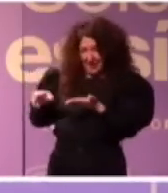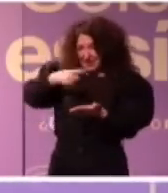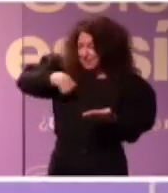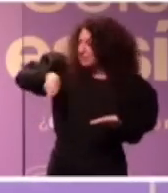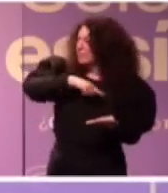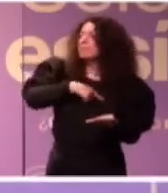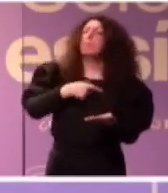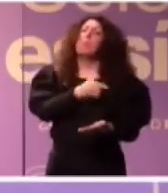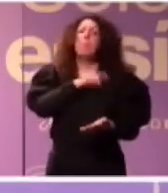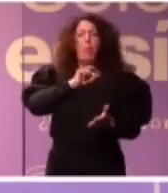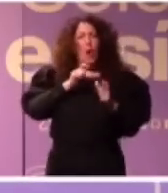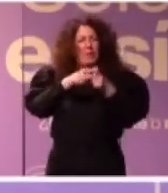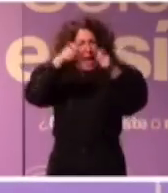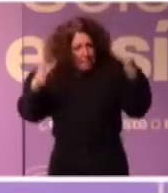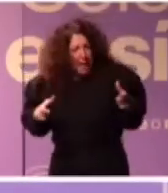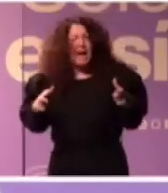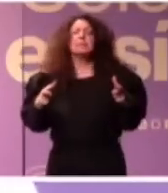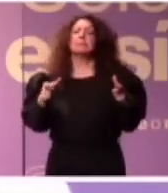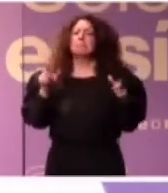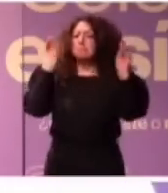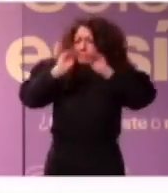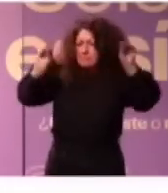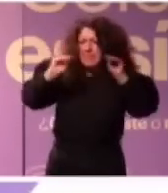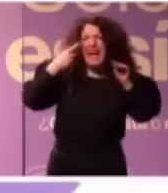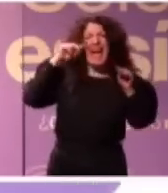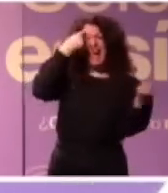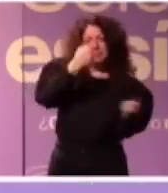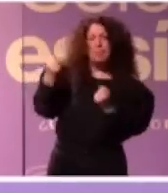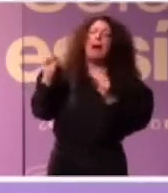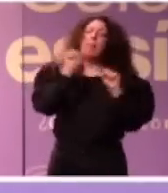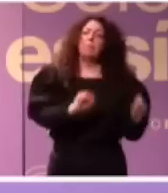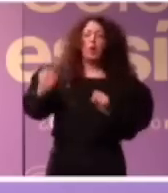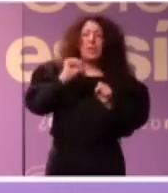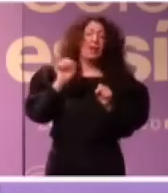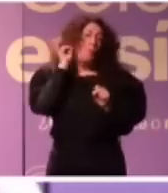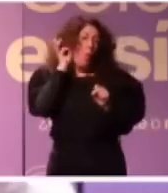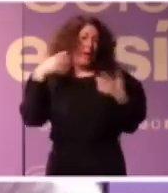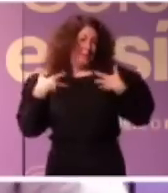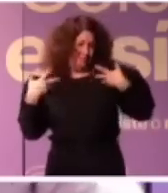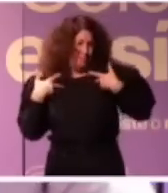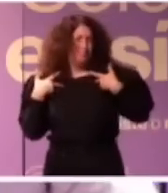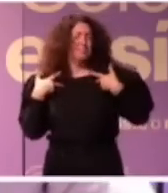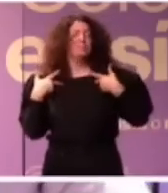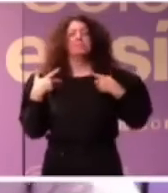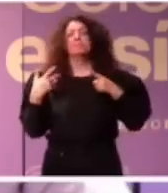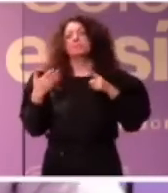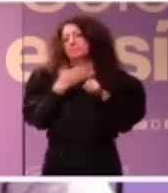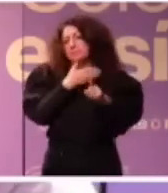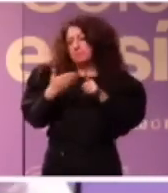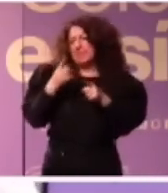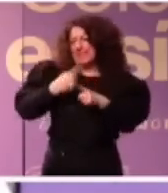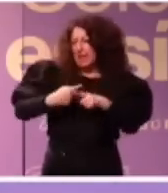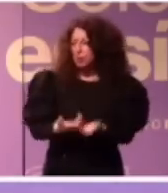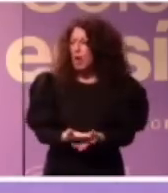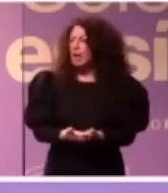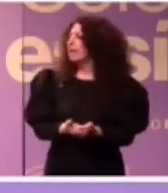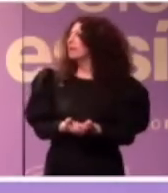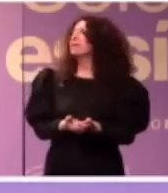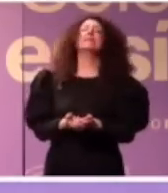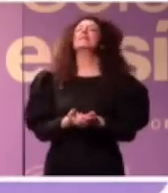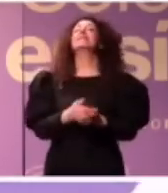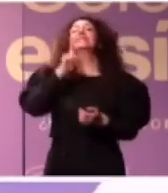que haya más policías especializados protegiendo a las mujeres víctimas de violencias sexuales y además